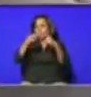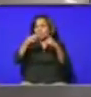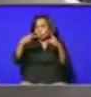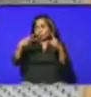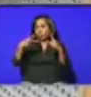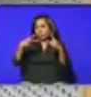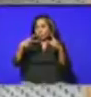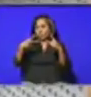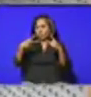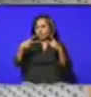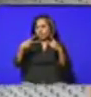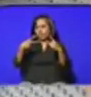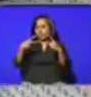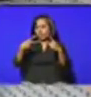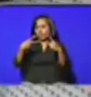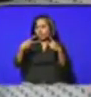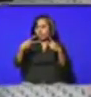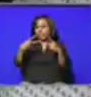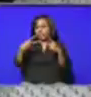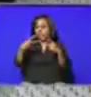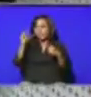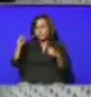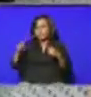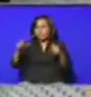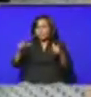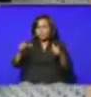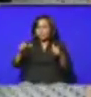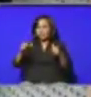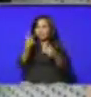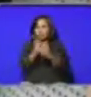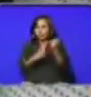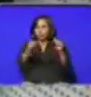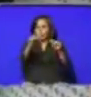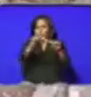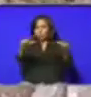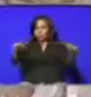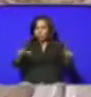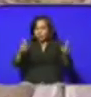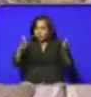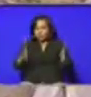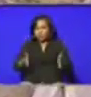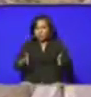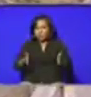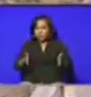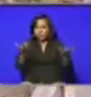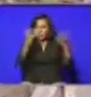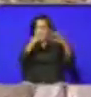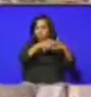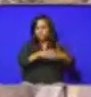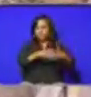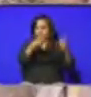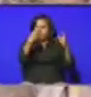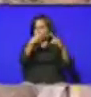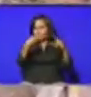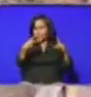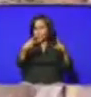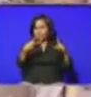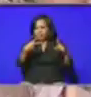y exclusivamente administradores de empresas hoteleras. Nuestros hoteles